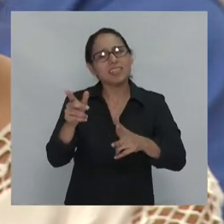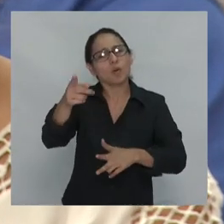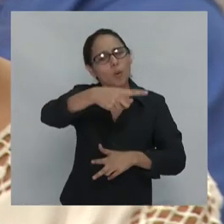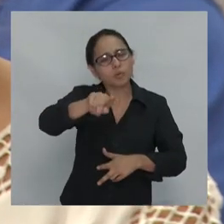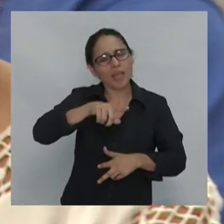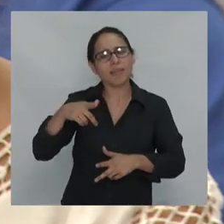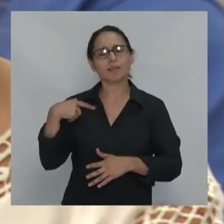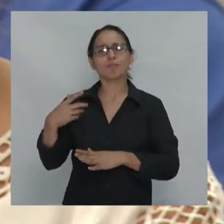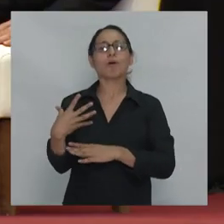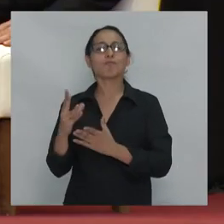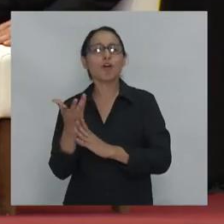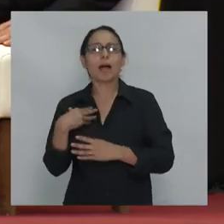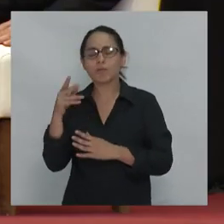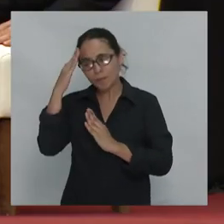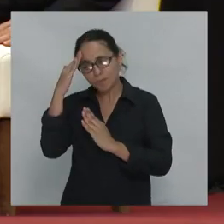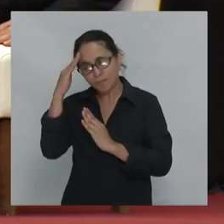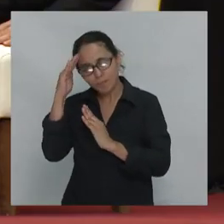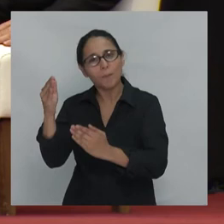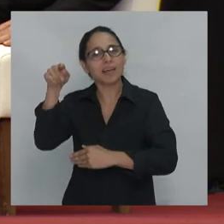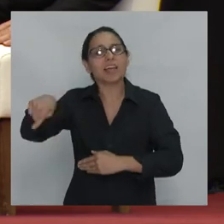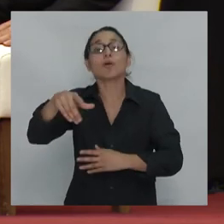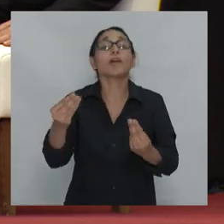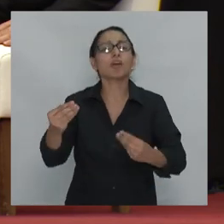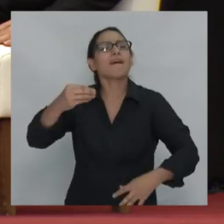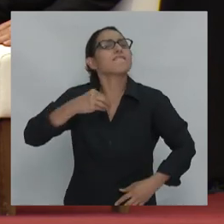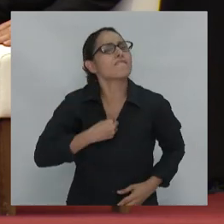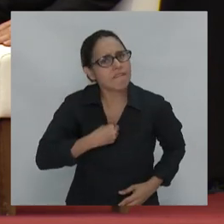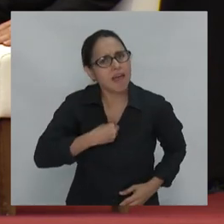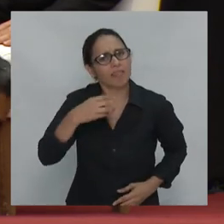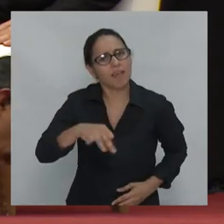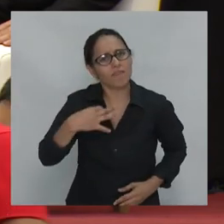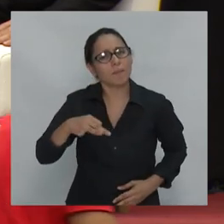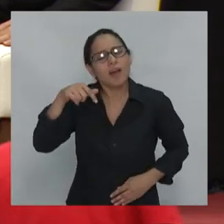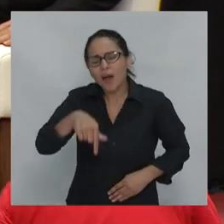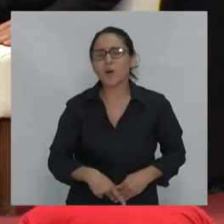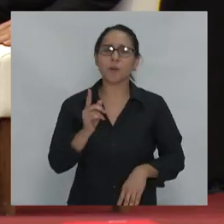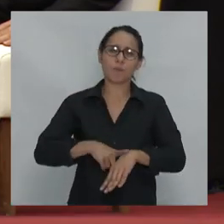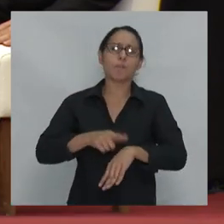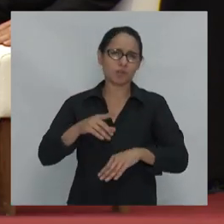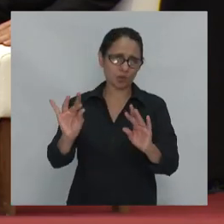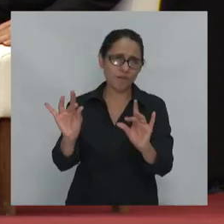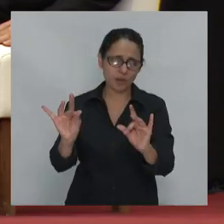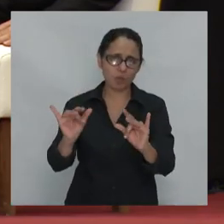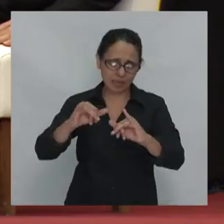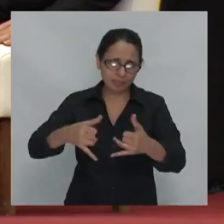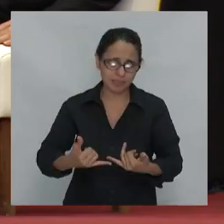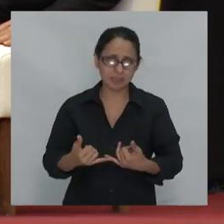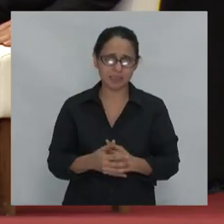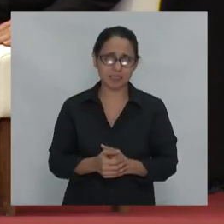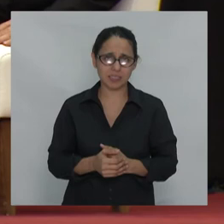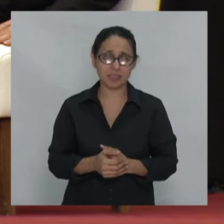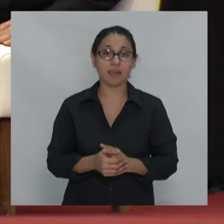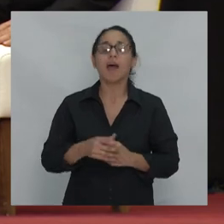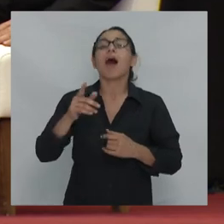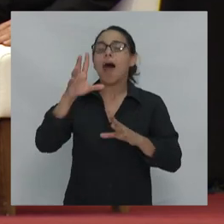Sí, estamos en una situación de dificultades, pero recuerden el dicho aquel: nunca es más